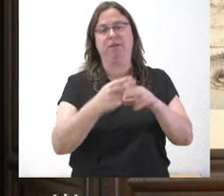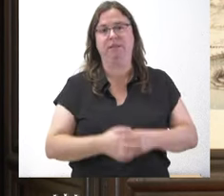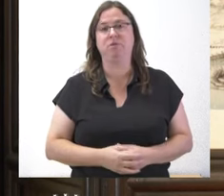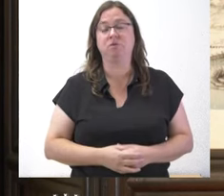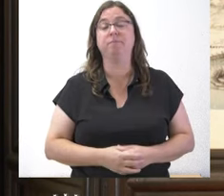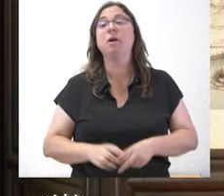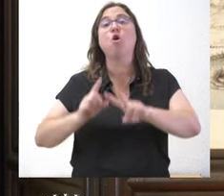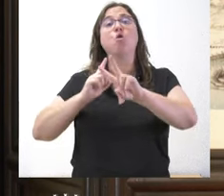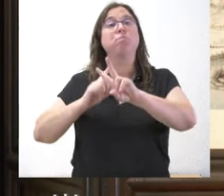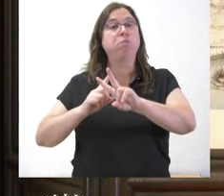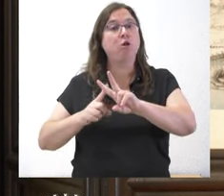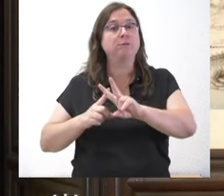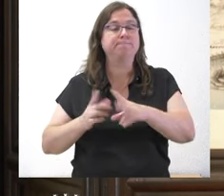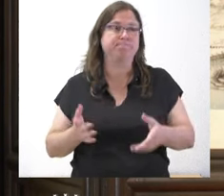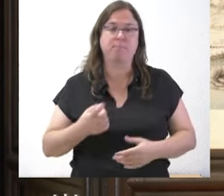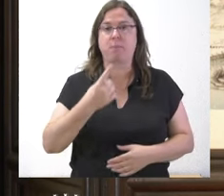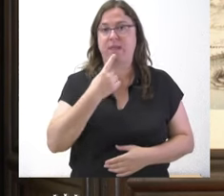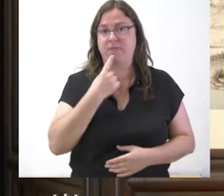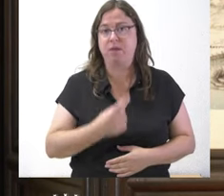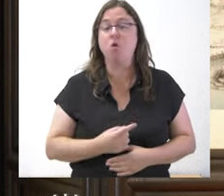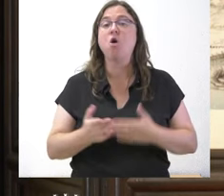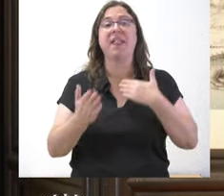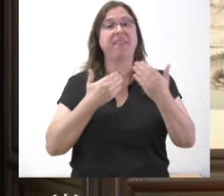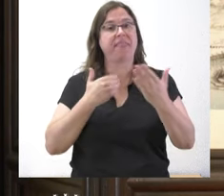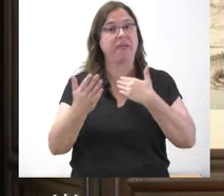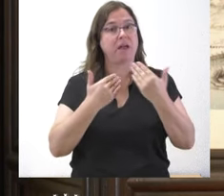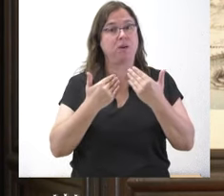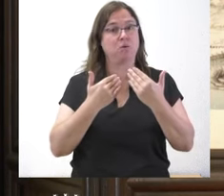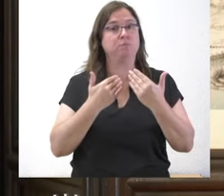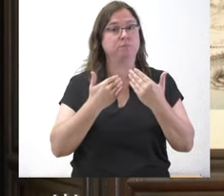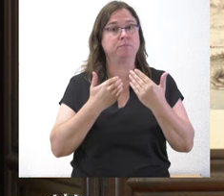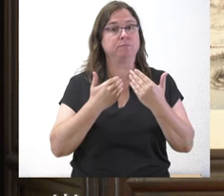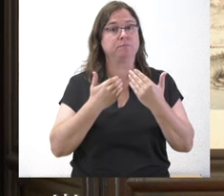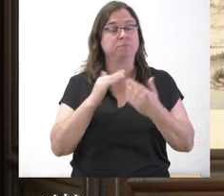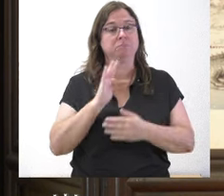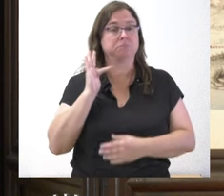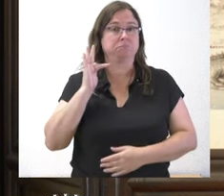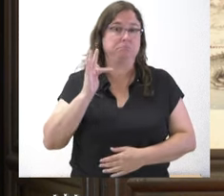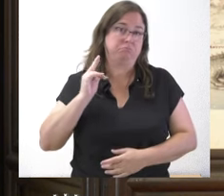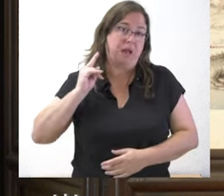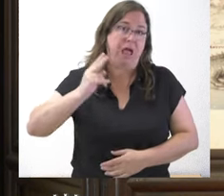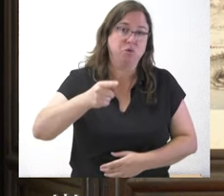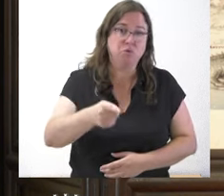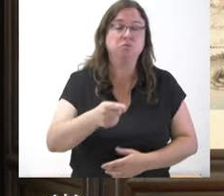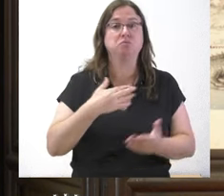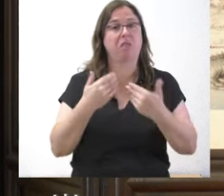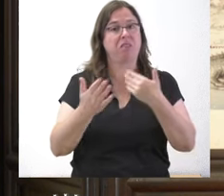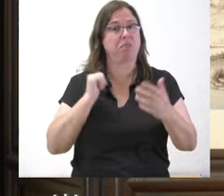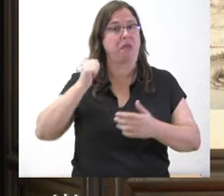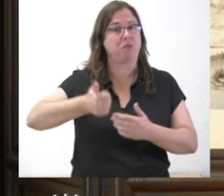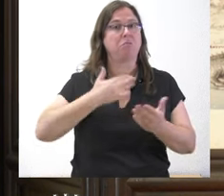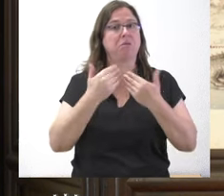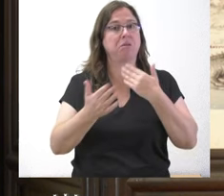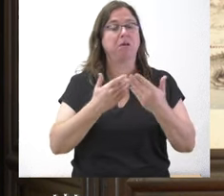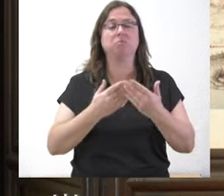vox tengo que decir que el diálogo a lo largo de estos años ha sido